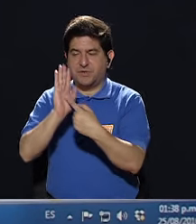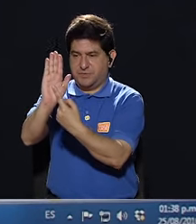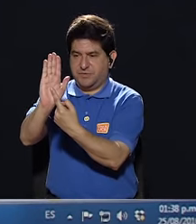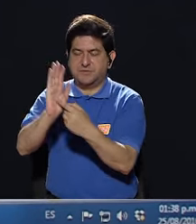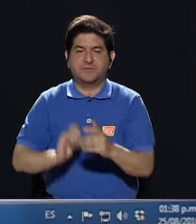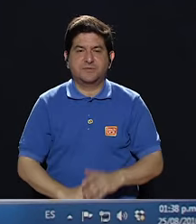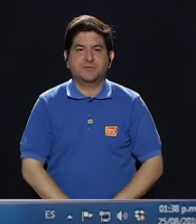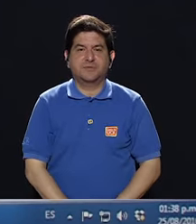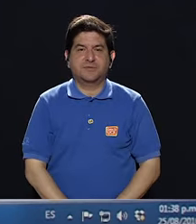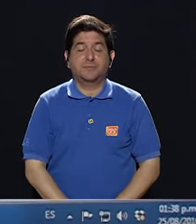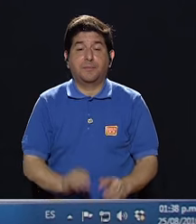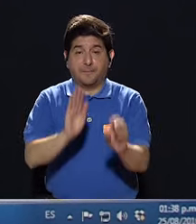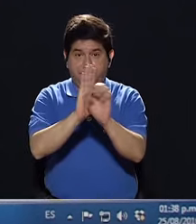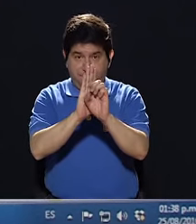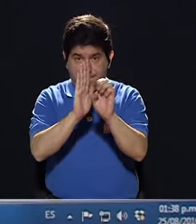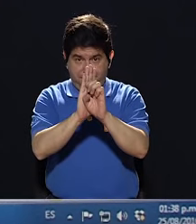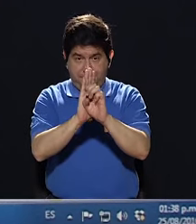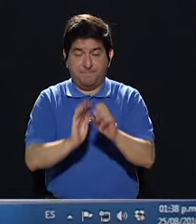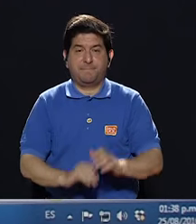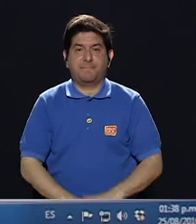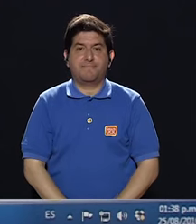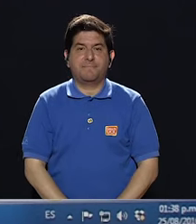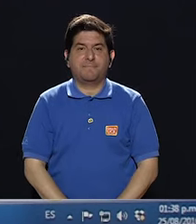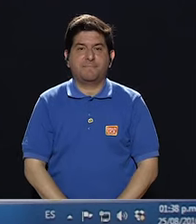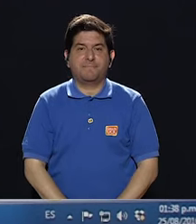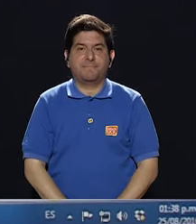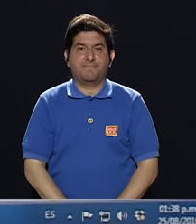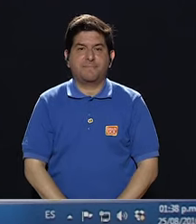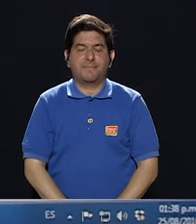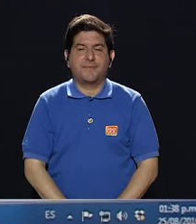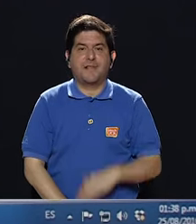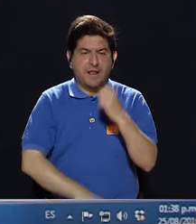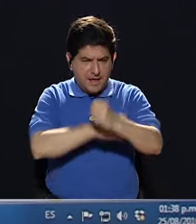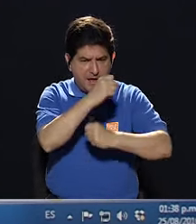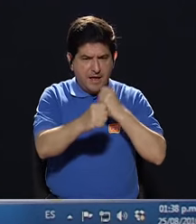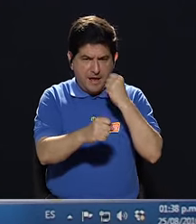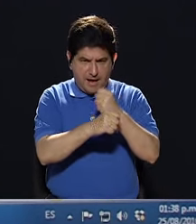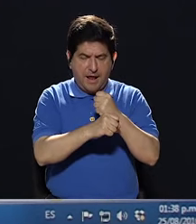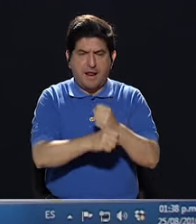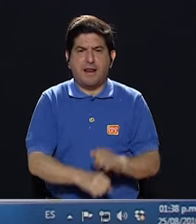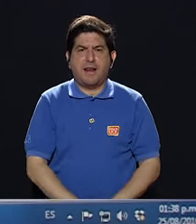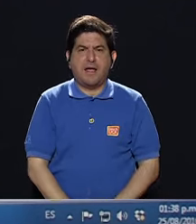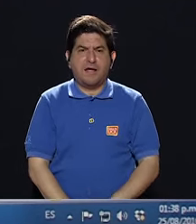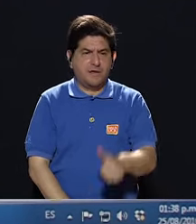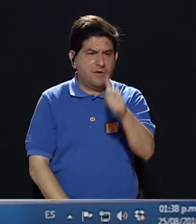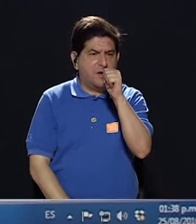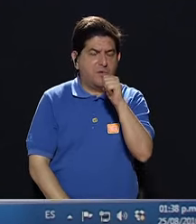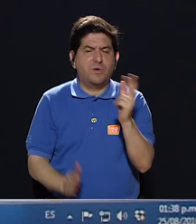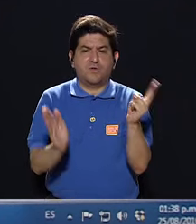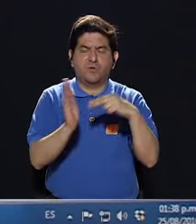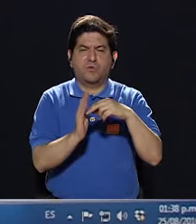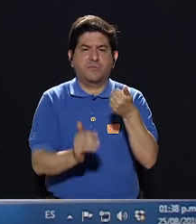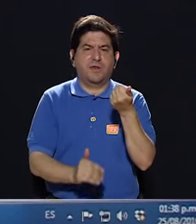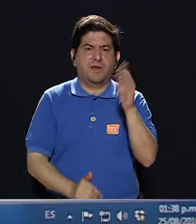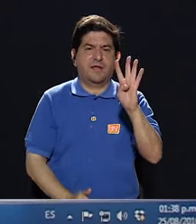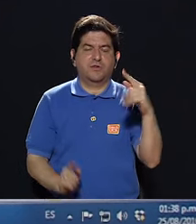un caudal que es esta relación que tenemos aquí. Entonces, por ejemplo, este es el año